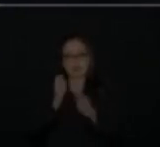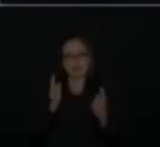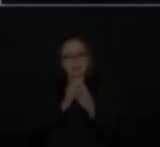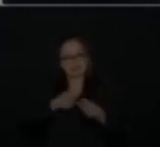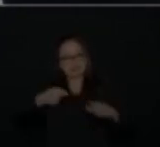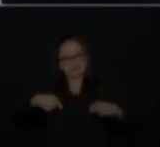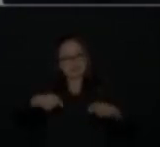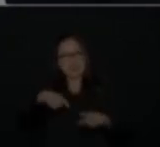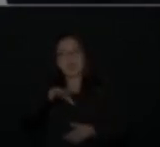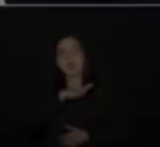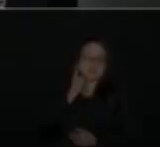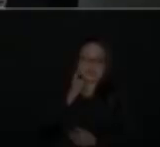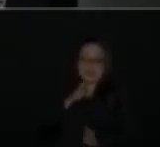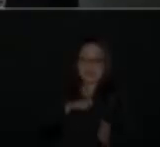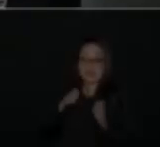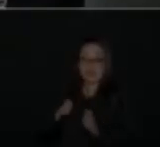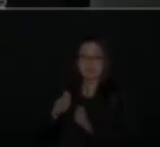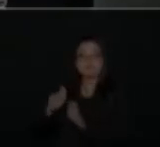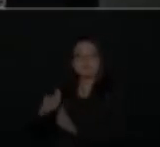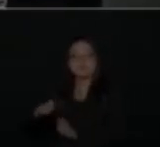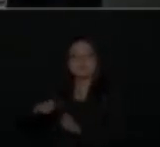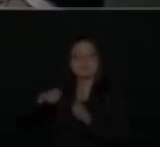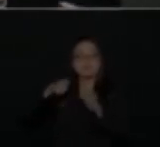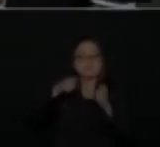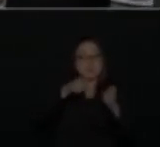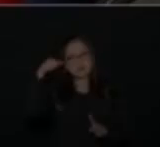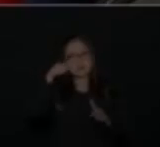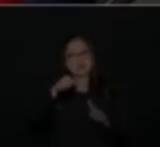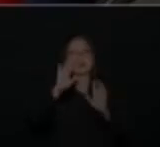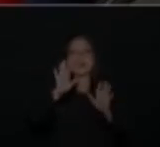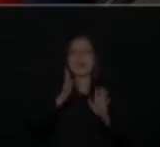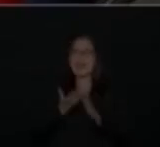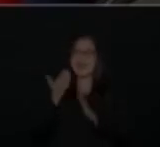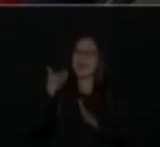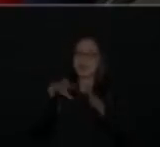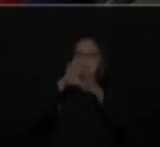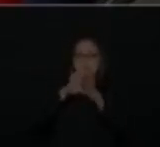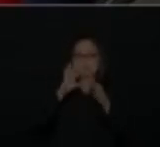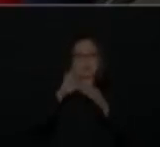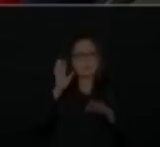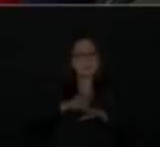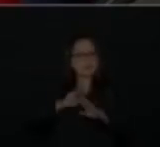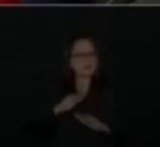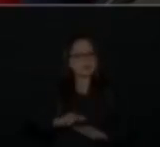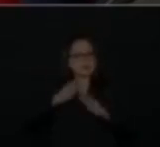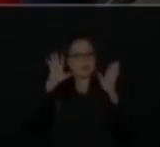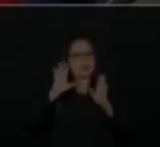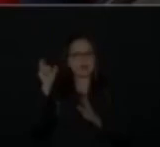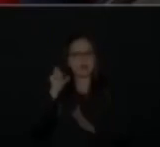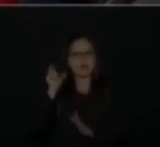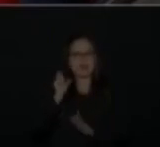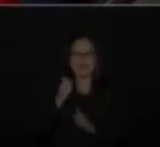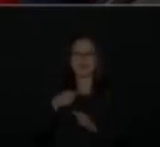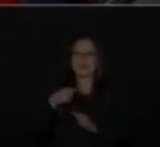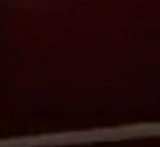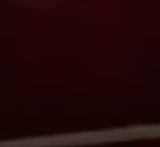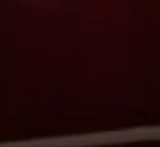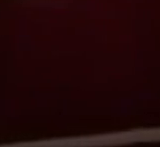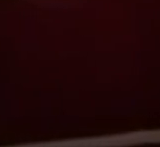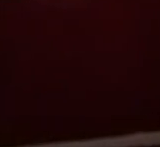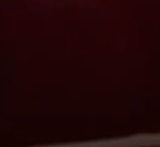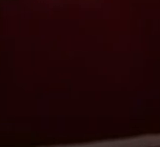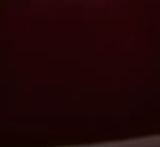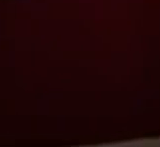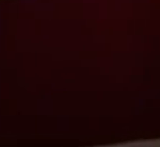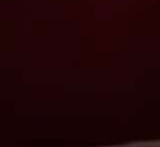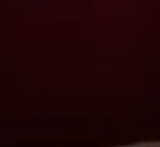los corruptos del pasado. Pero al mismo tiempo, AMLO sentenció que es la ciudadanía quien decide si hay borrón y cuenta nueva o si